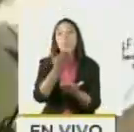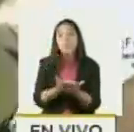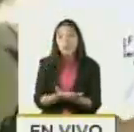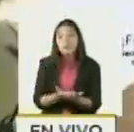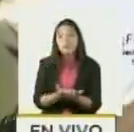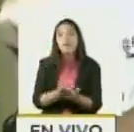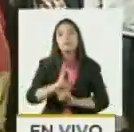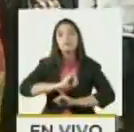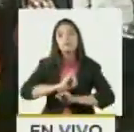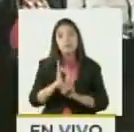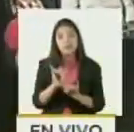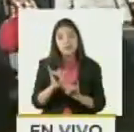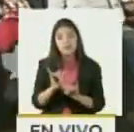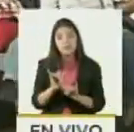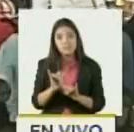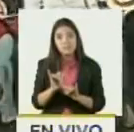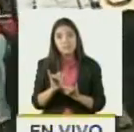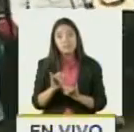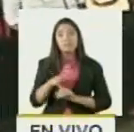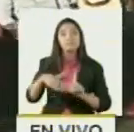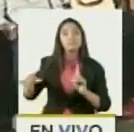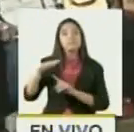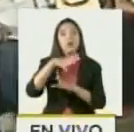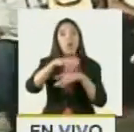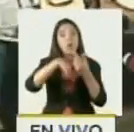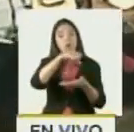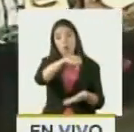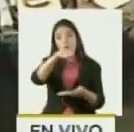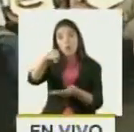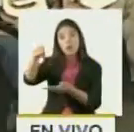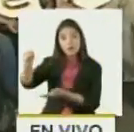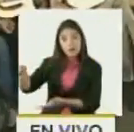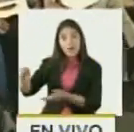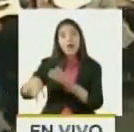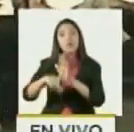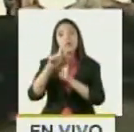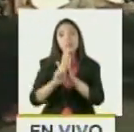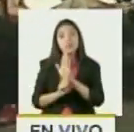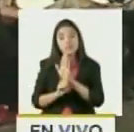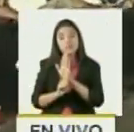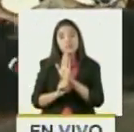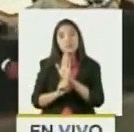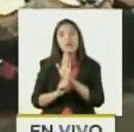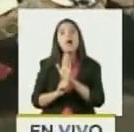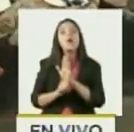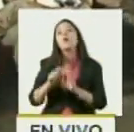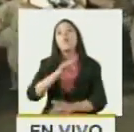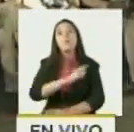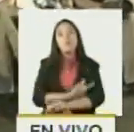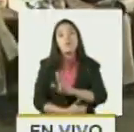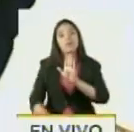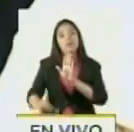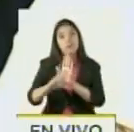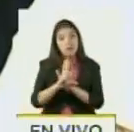que ya tengo lista. Convertir los CLAP en voceros constituyentes, con poder legal.